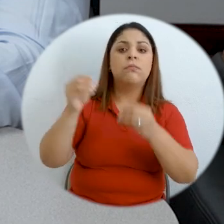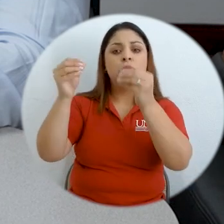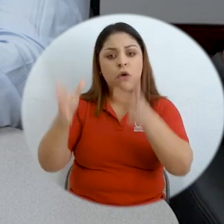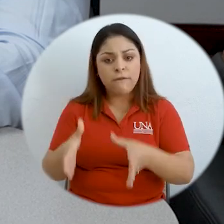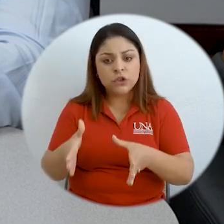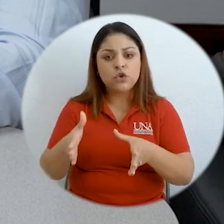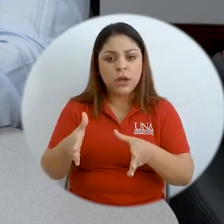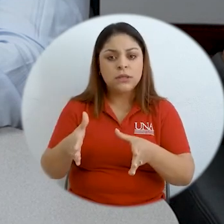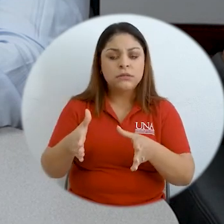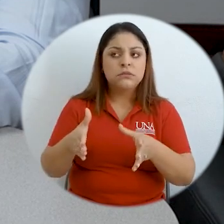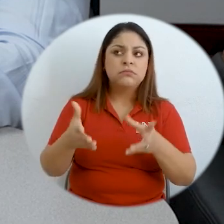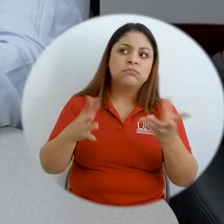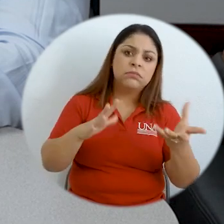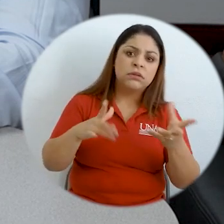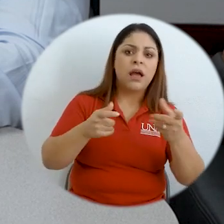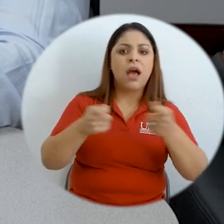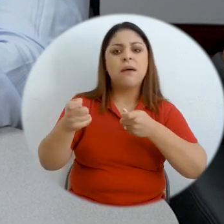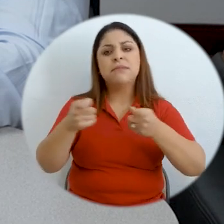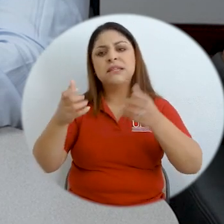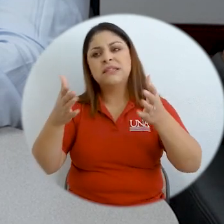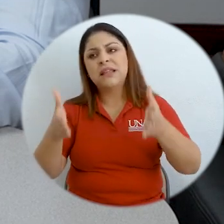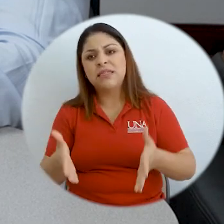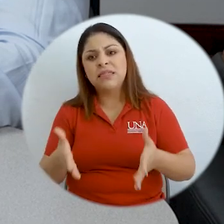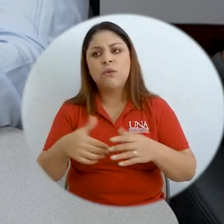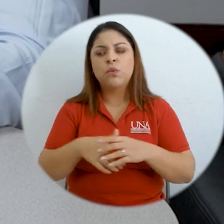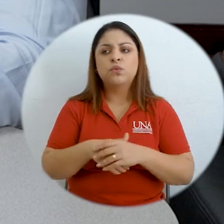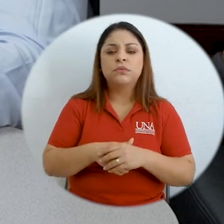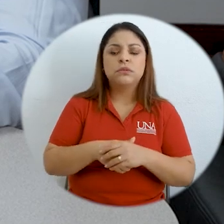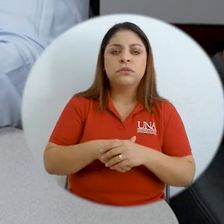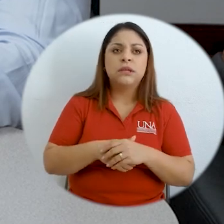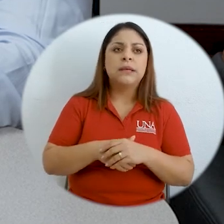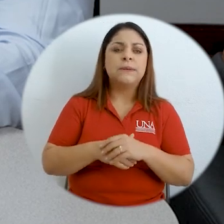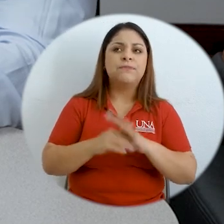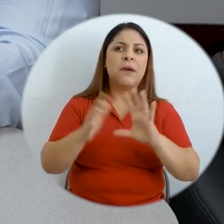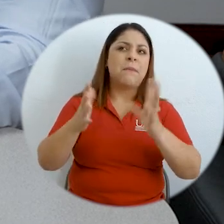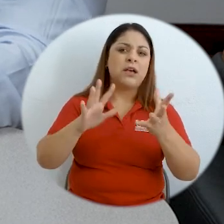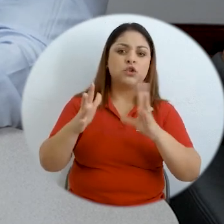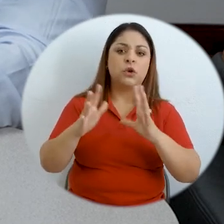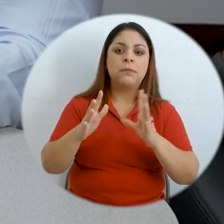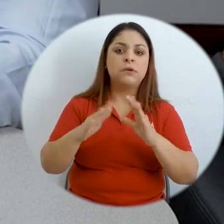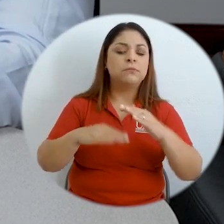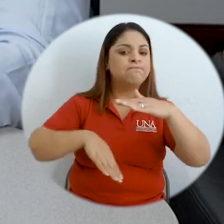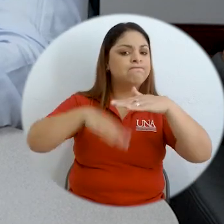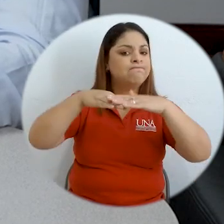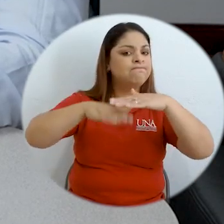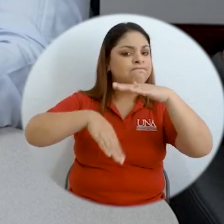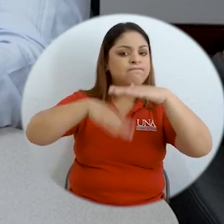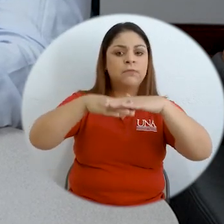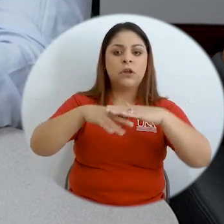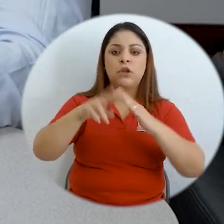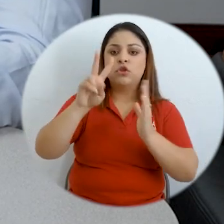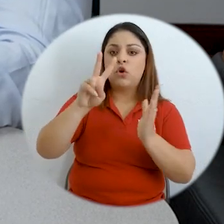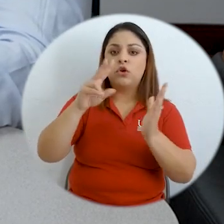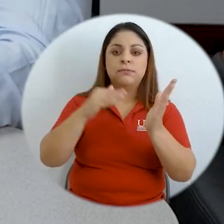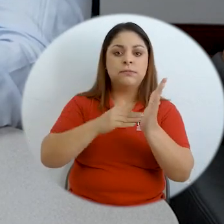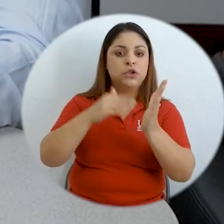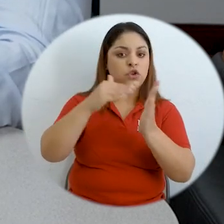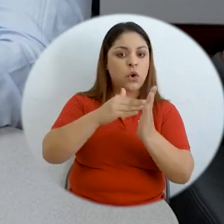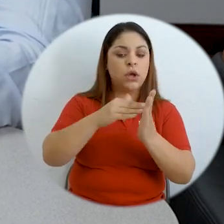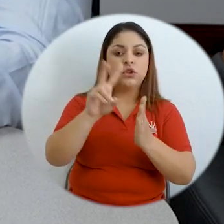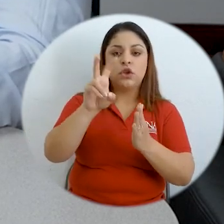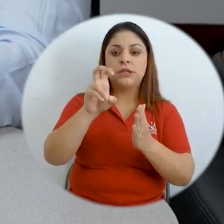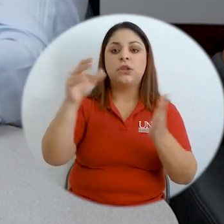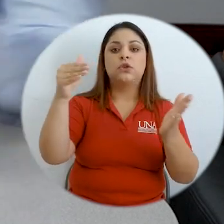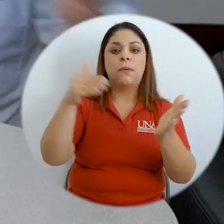2.200 millones. Es que con las cifras grandes, como he hablado tanto, se me enreda ahora un poquito, pero son